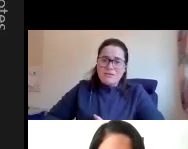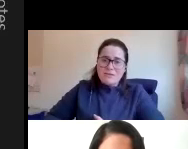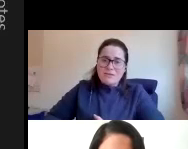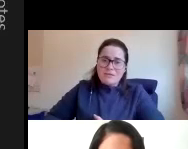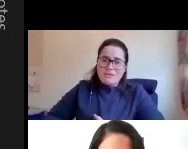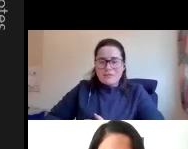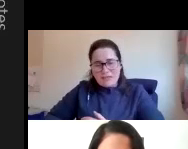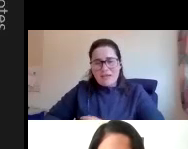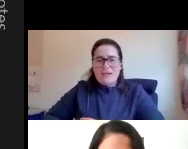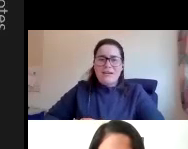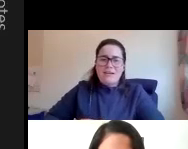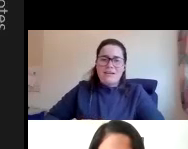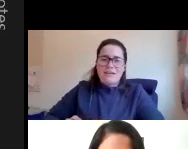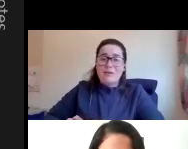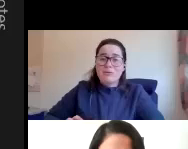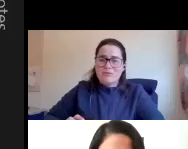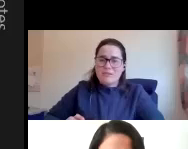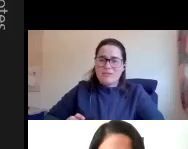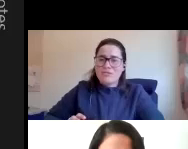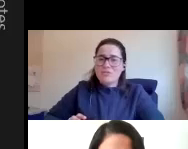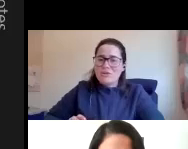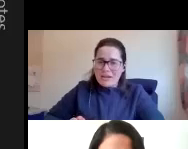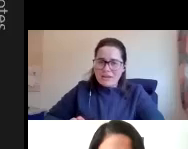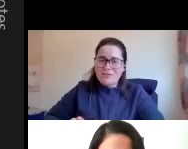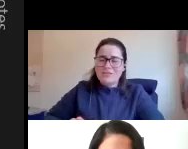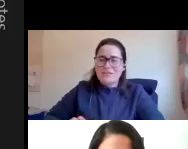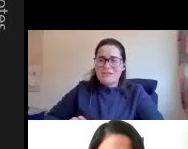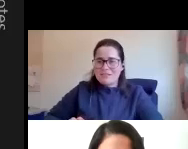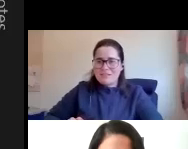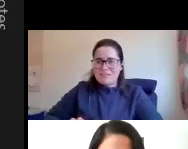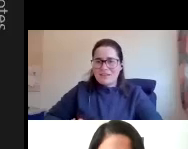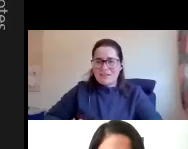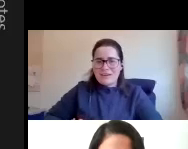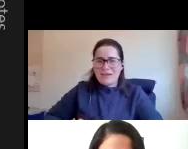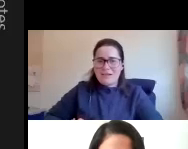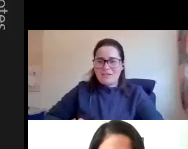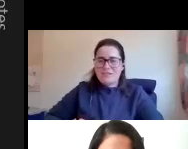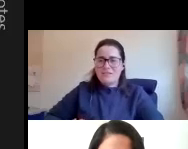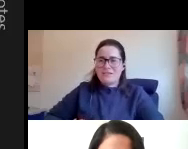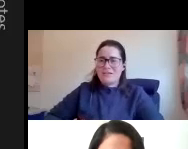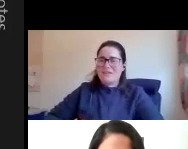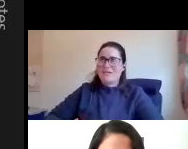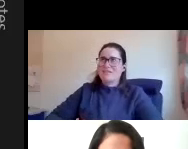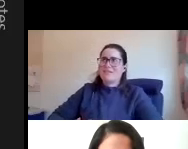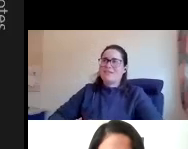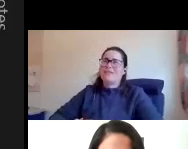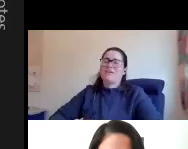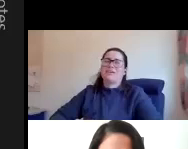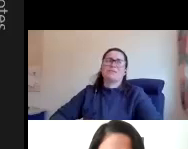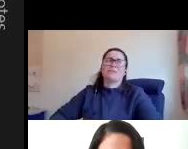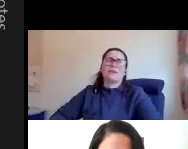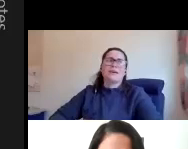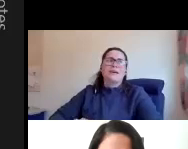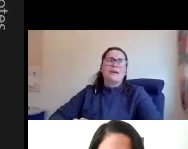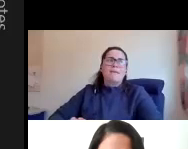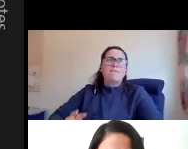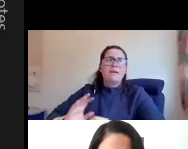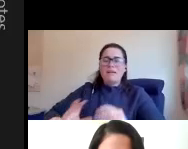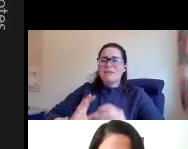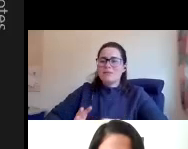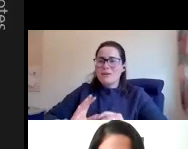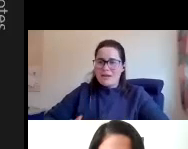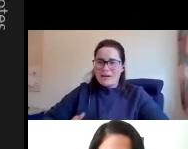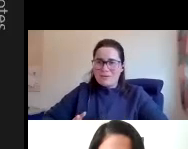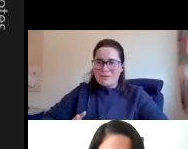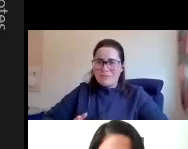reversión de eutrofización son largos y se necesita de acciones estratégicas. ¿Qué significa eso?